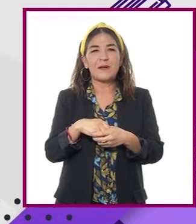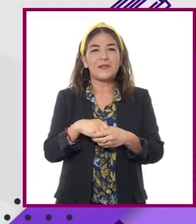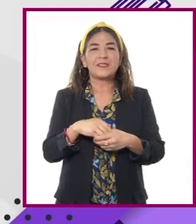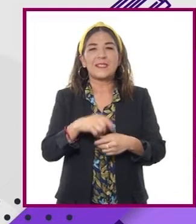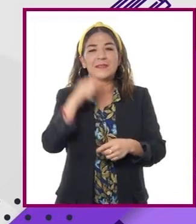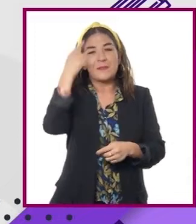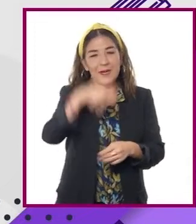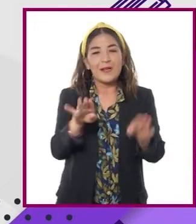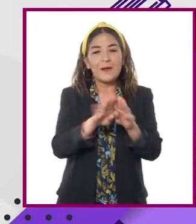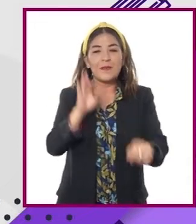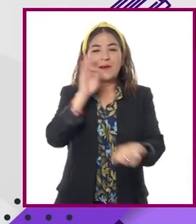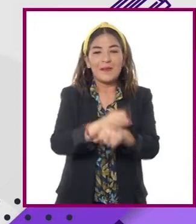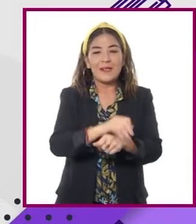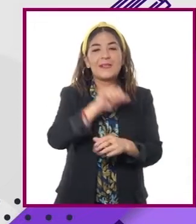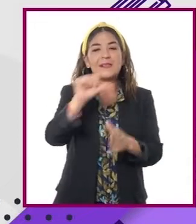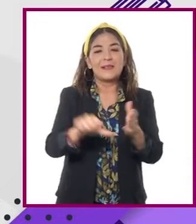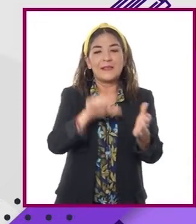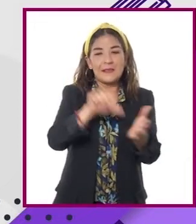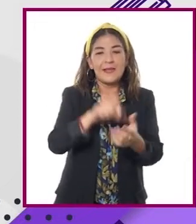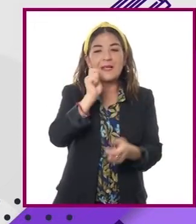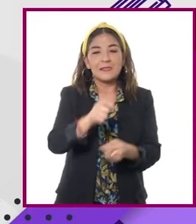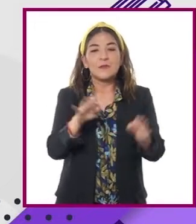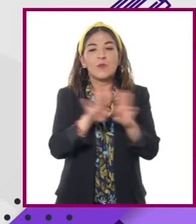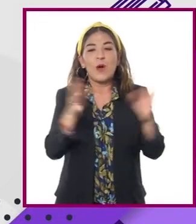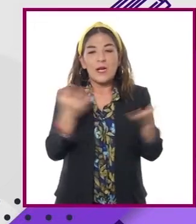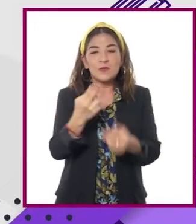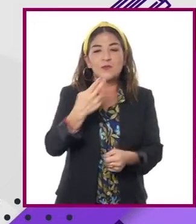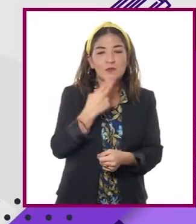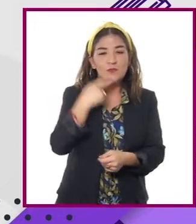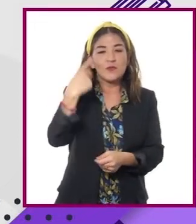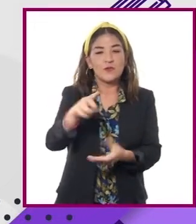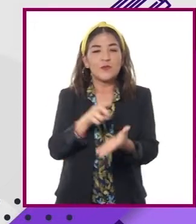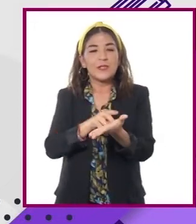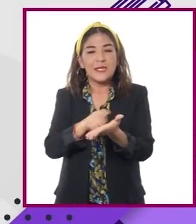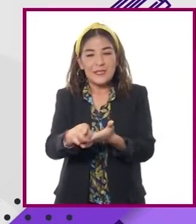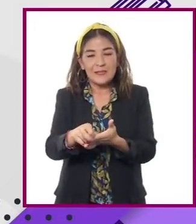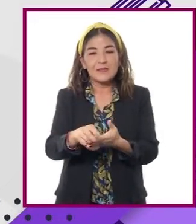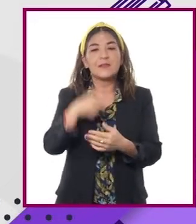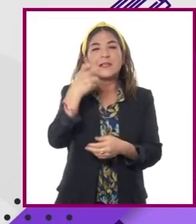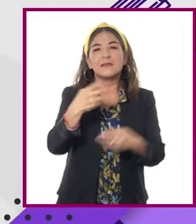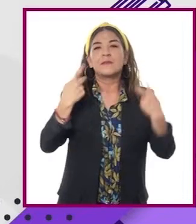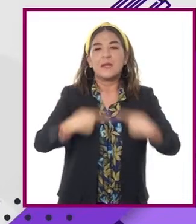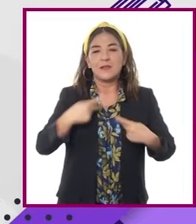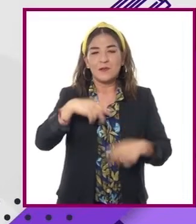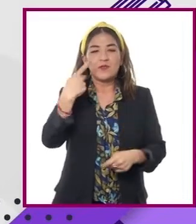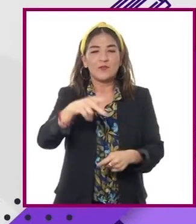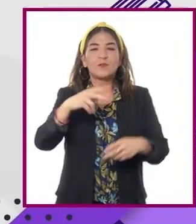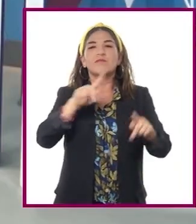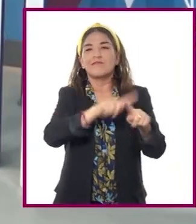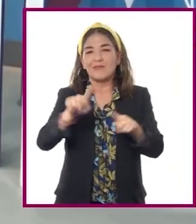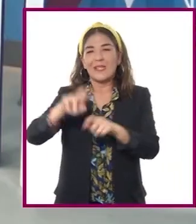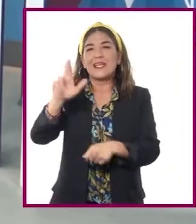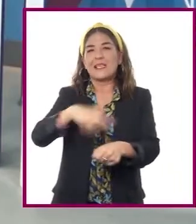materia política solo podrán hacer uso de ese derecho los ciudadanos de la República.